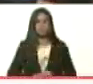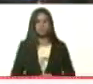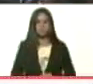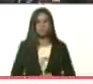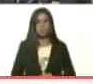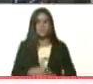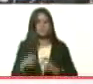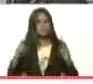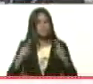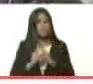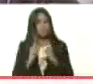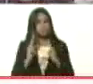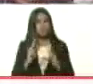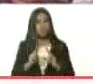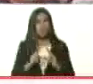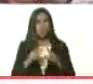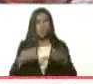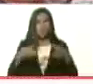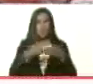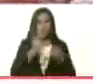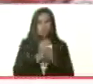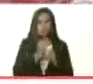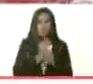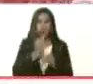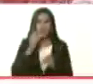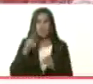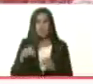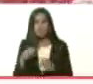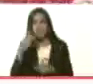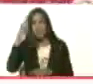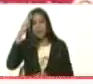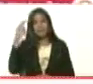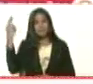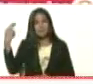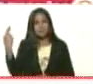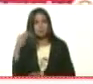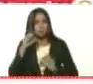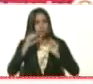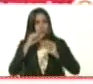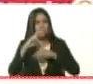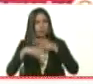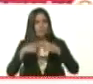Este encuentro, las mesas de trabajo y la reflexión permanente